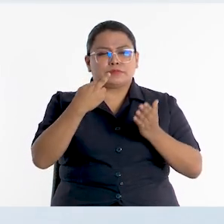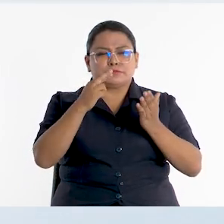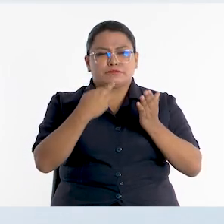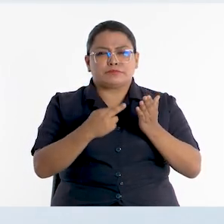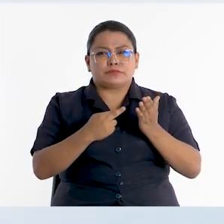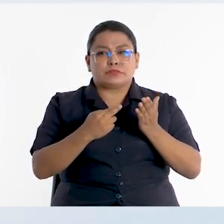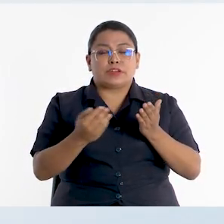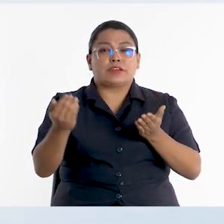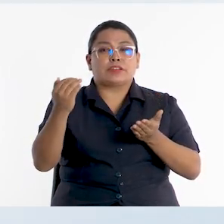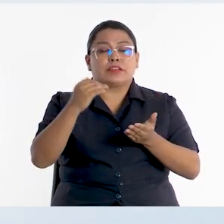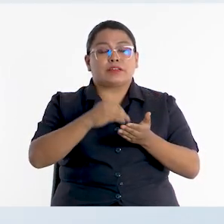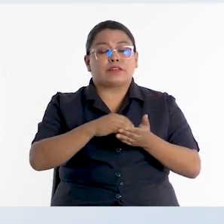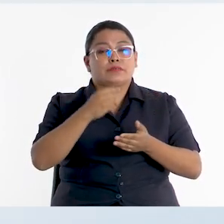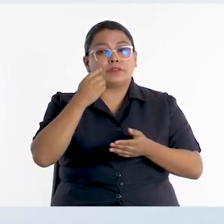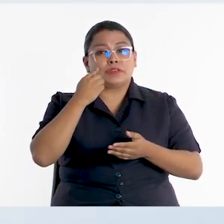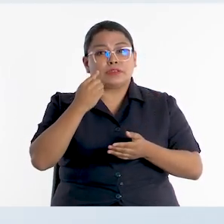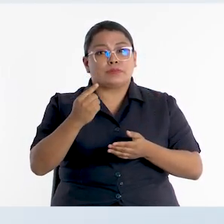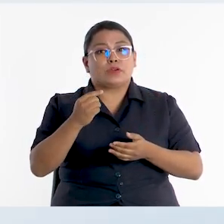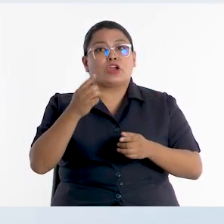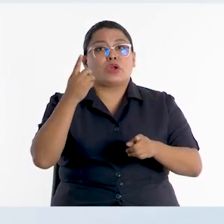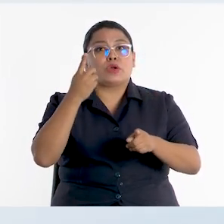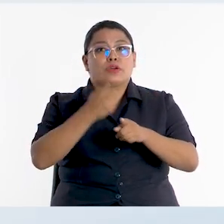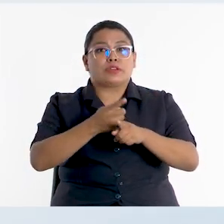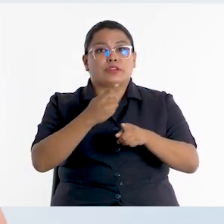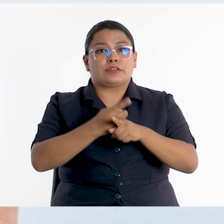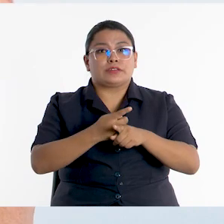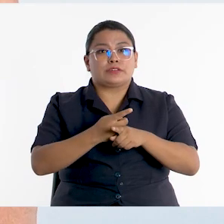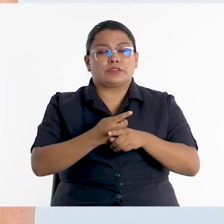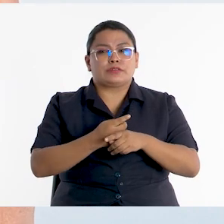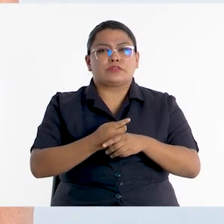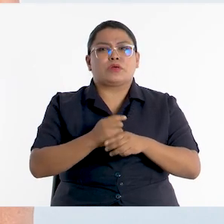Corroboramos y nuevamente el producto es correcto.